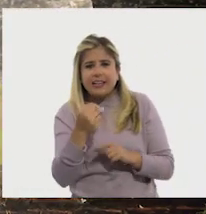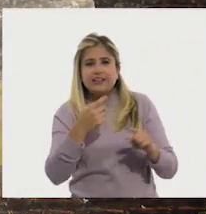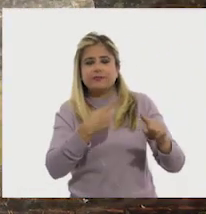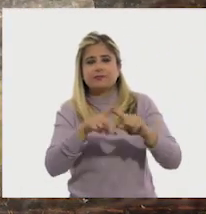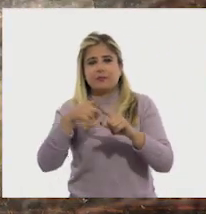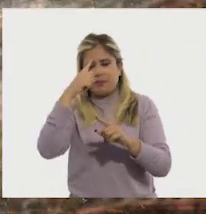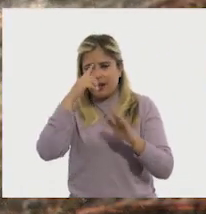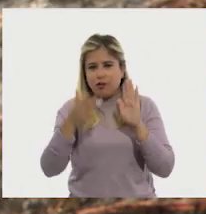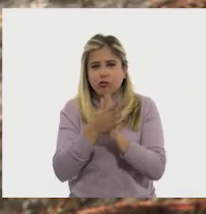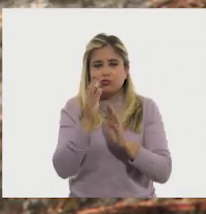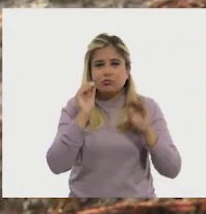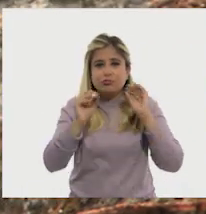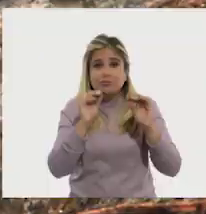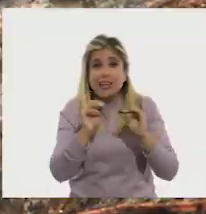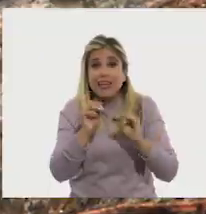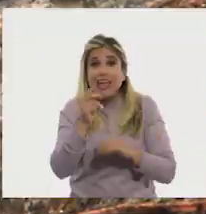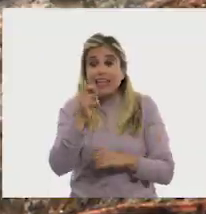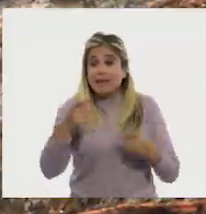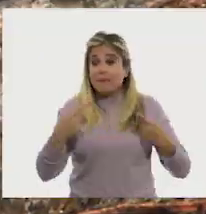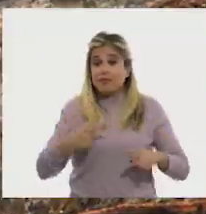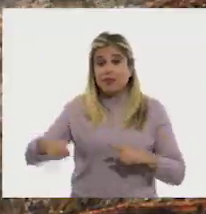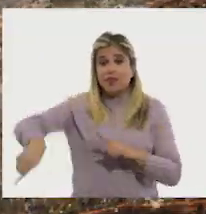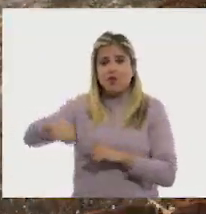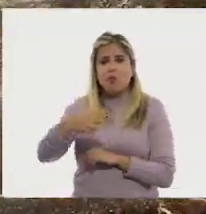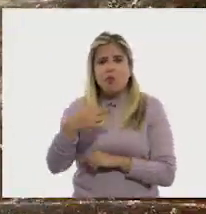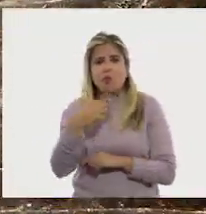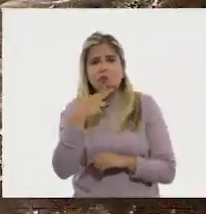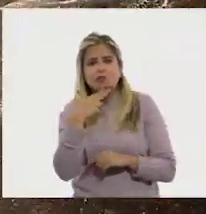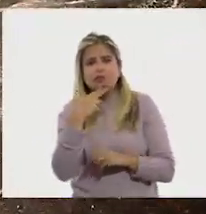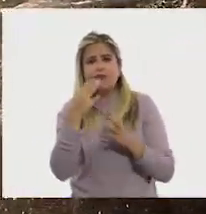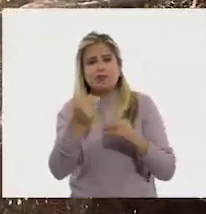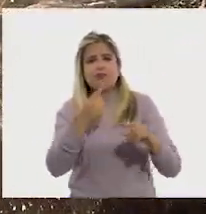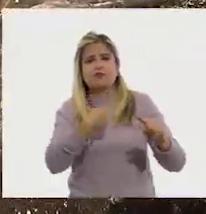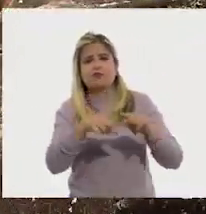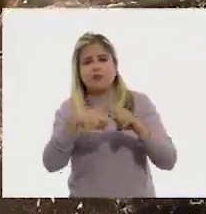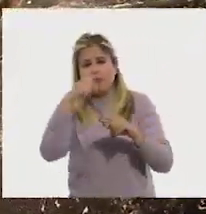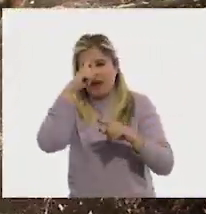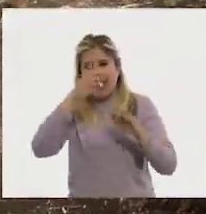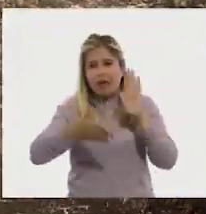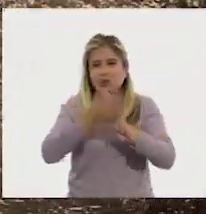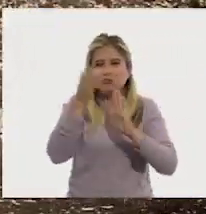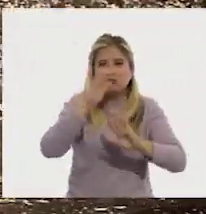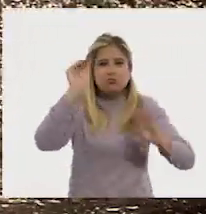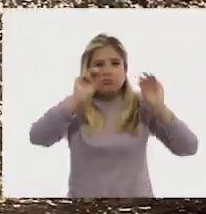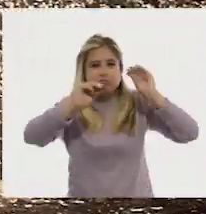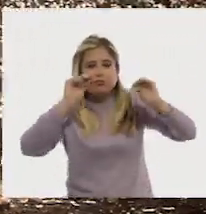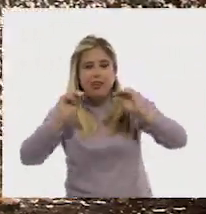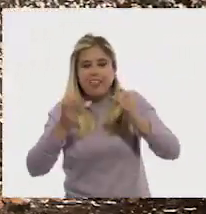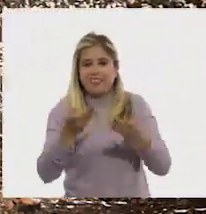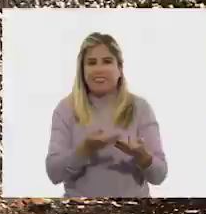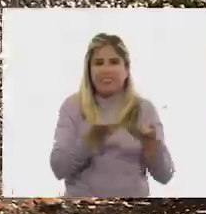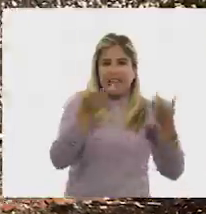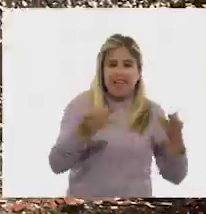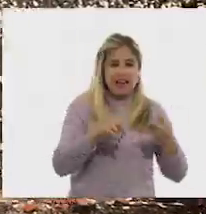construcción, así que sus habitantes utilizaron varios sistemas de construcción, con